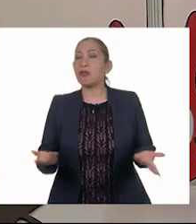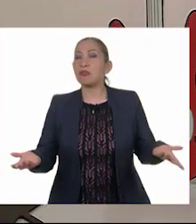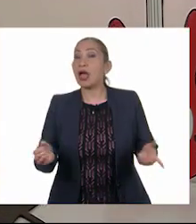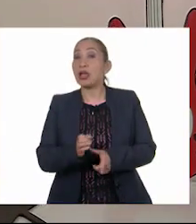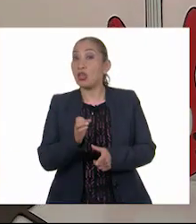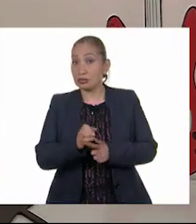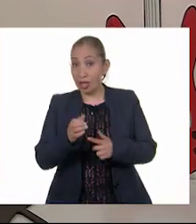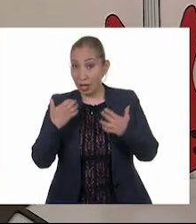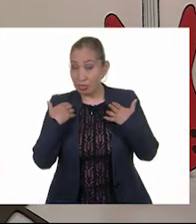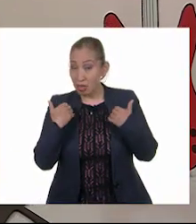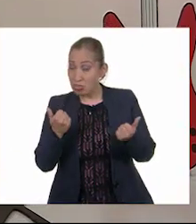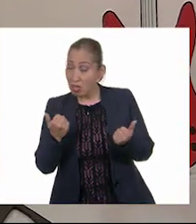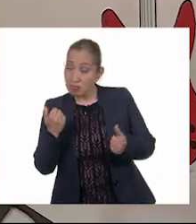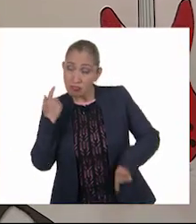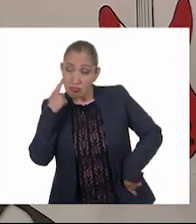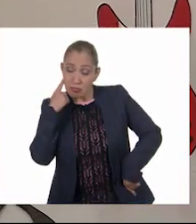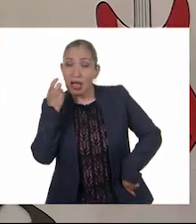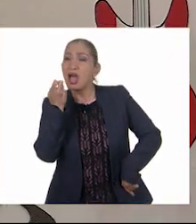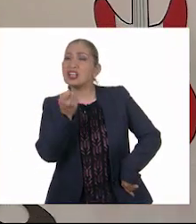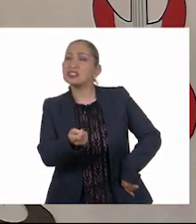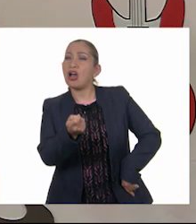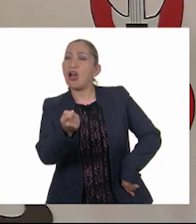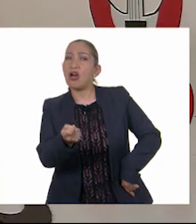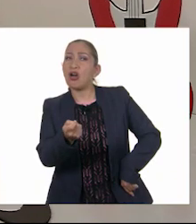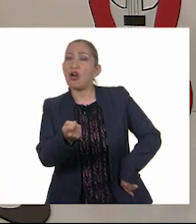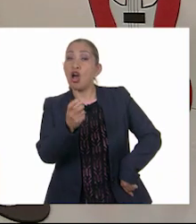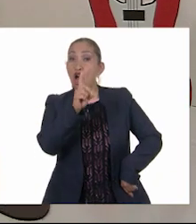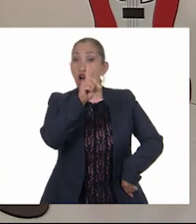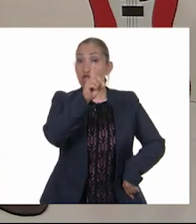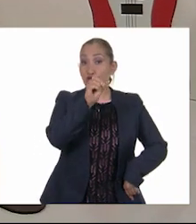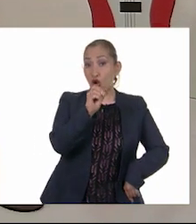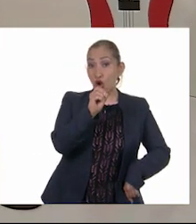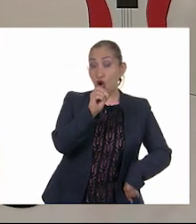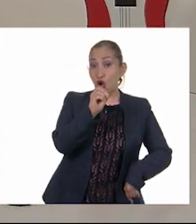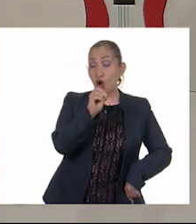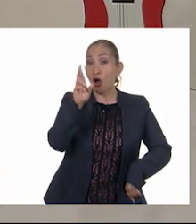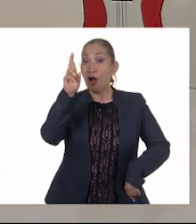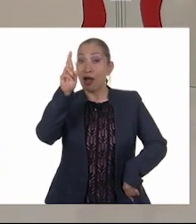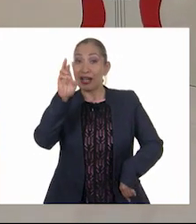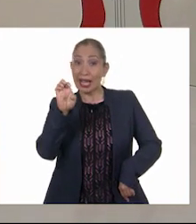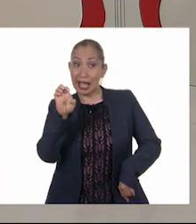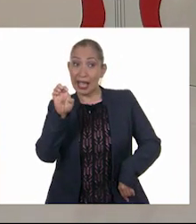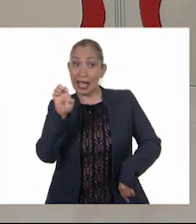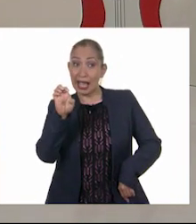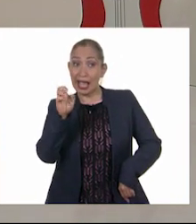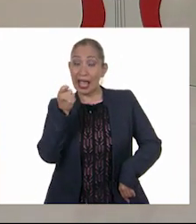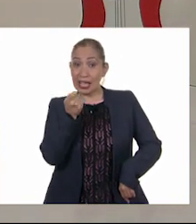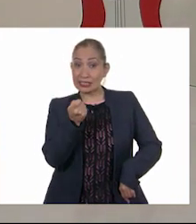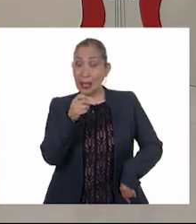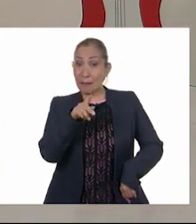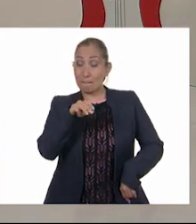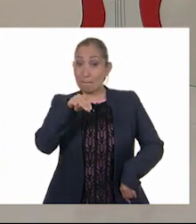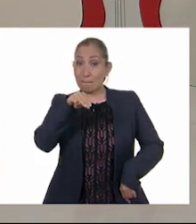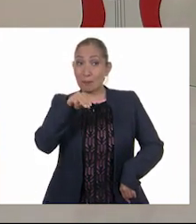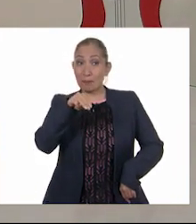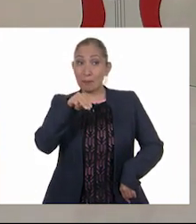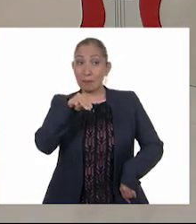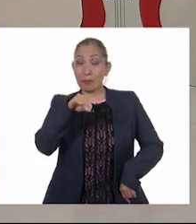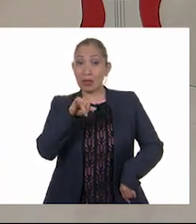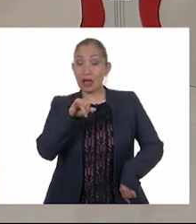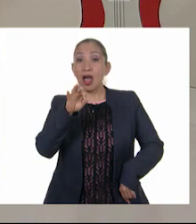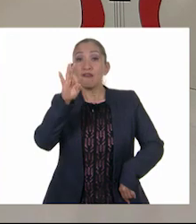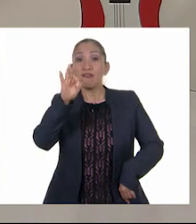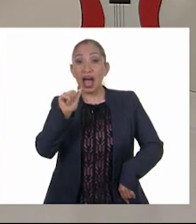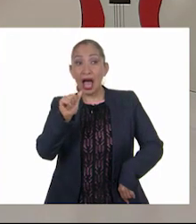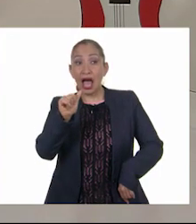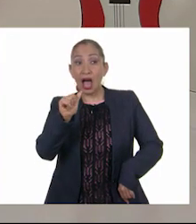Entonces, si entendí bien, esto sería do, esto sería re, Esto sería mi, mo, esto sería